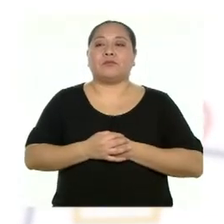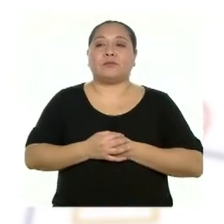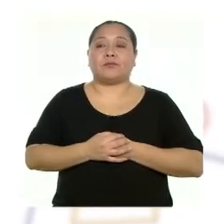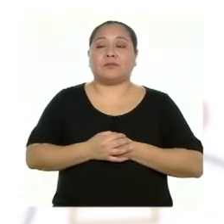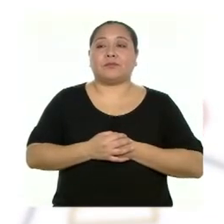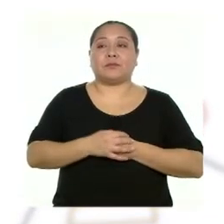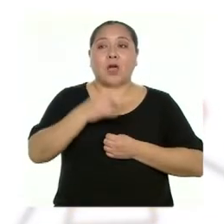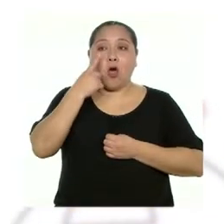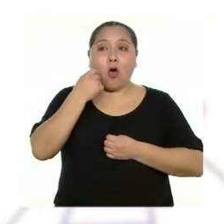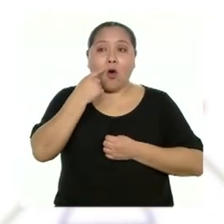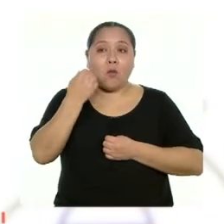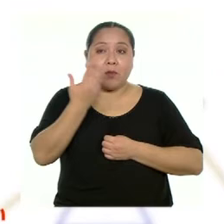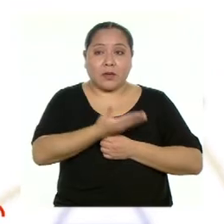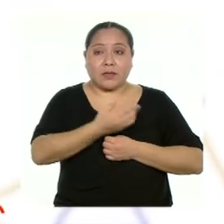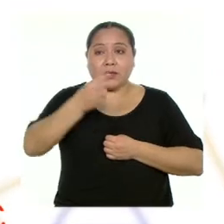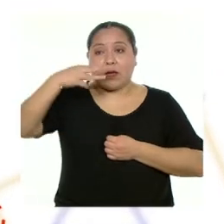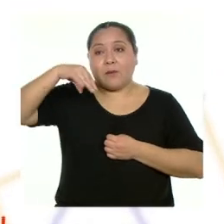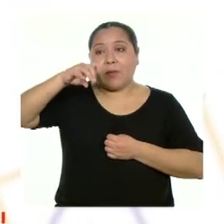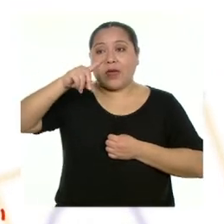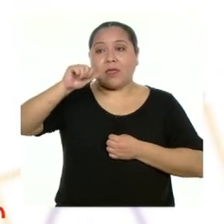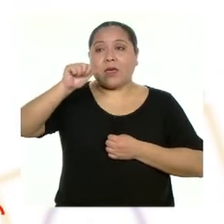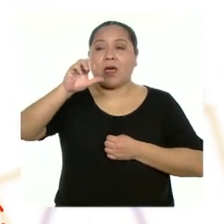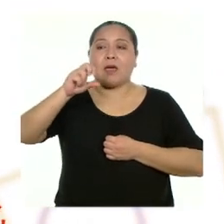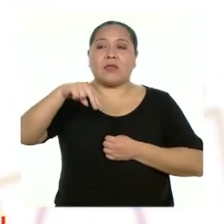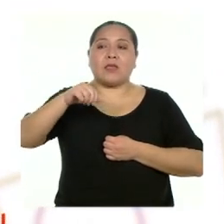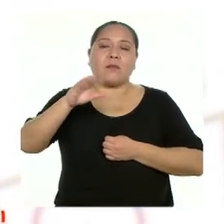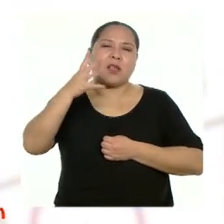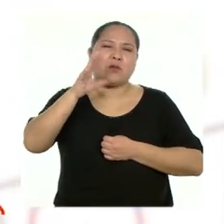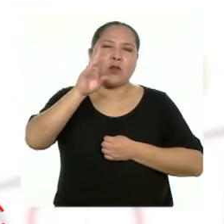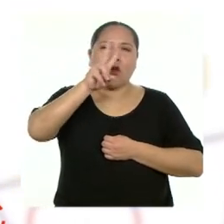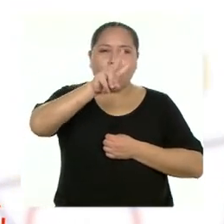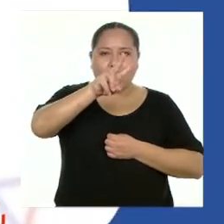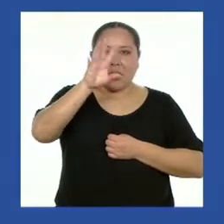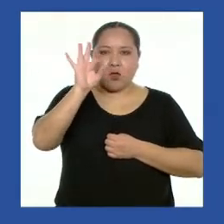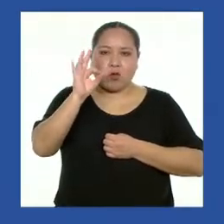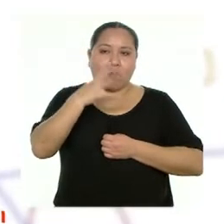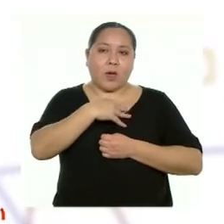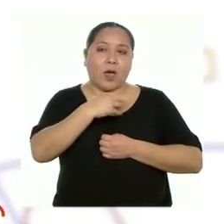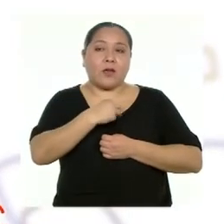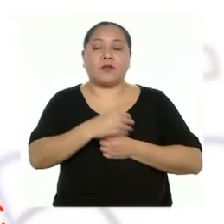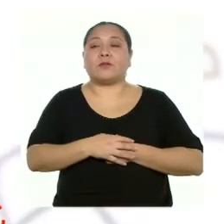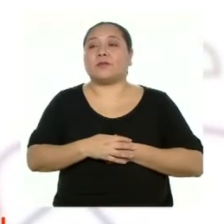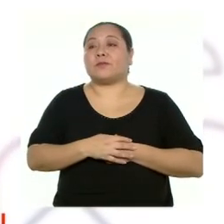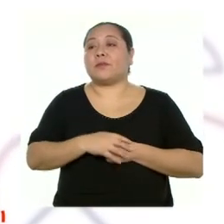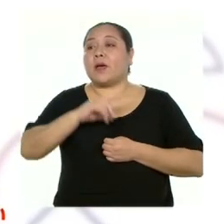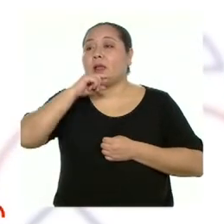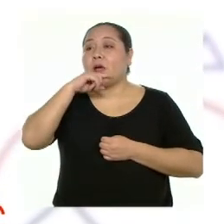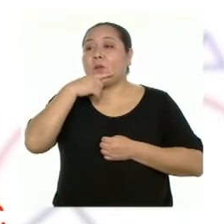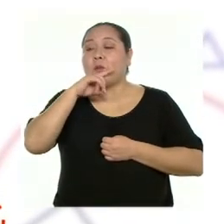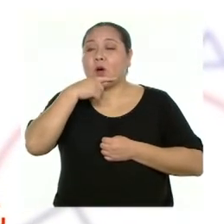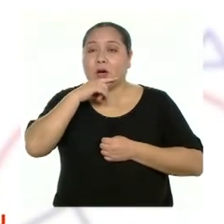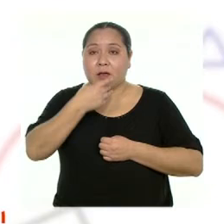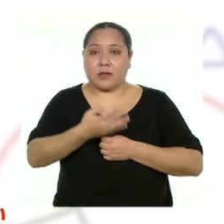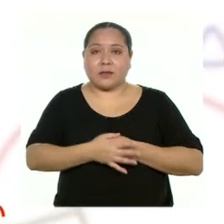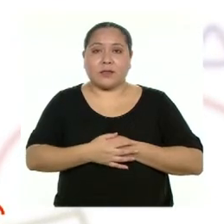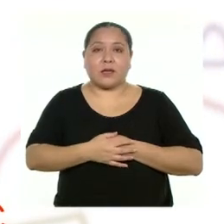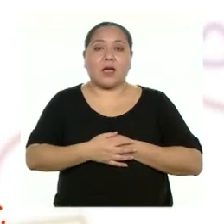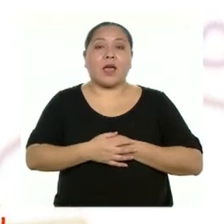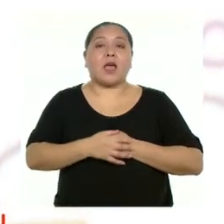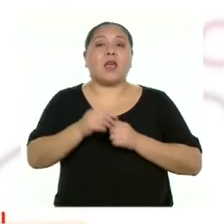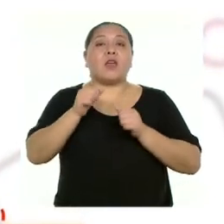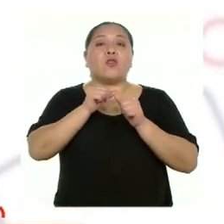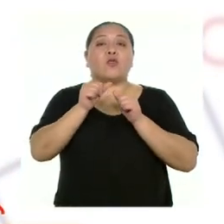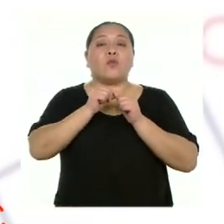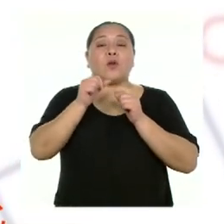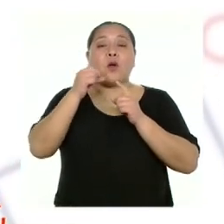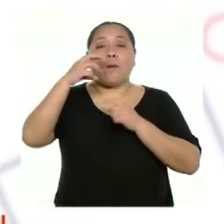Para el género masculino, la mediana es aproximadamente 29 años. Y para el género femenino, el valor de la mediana